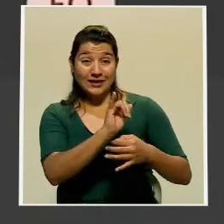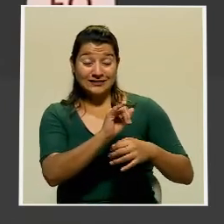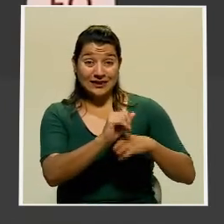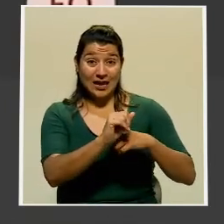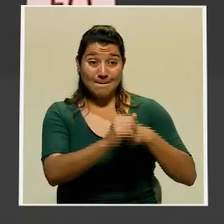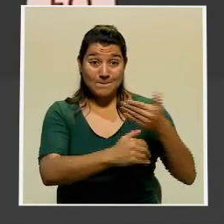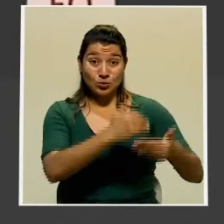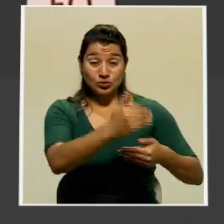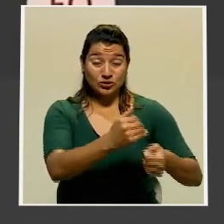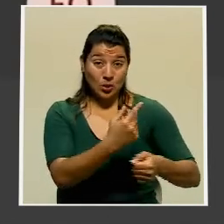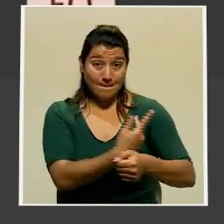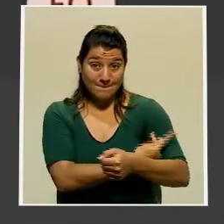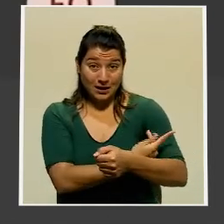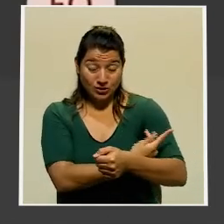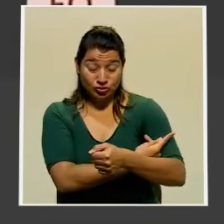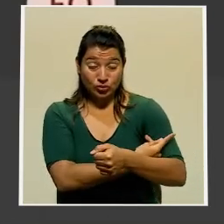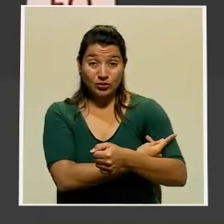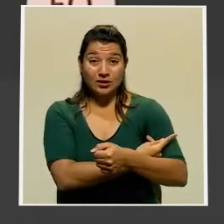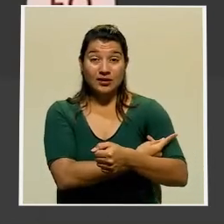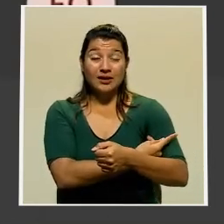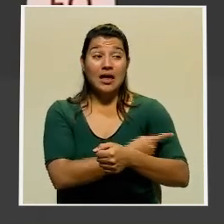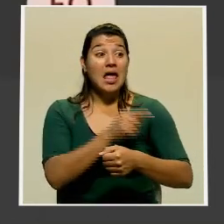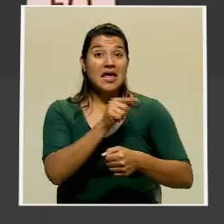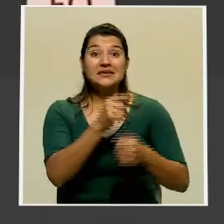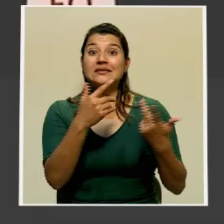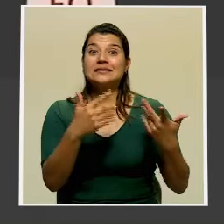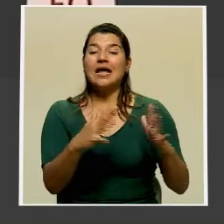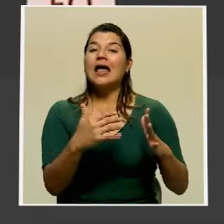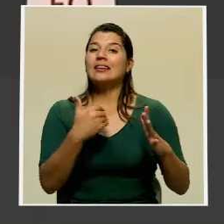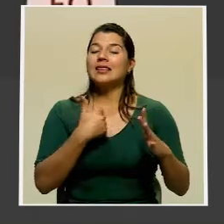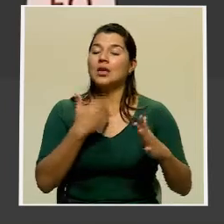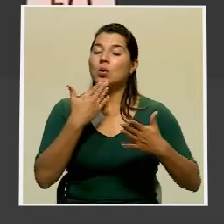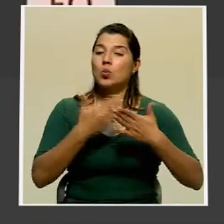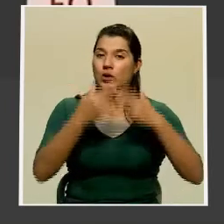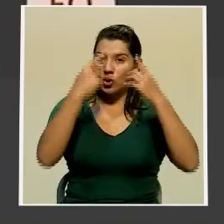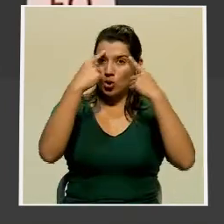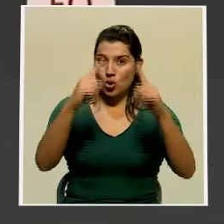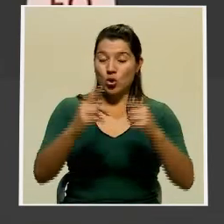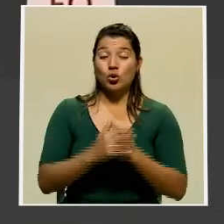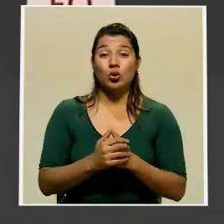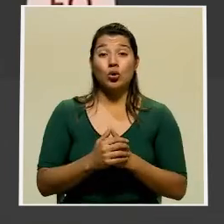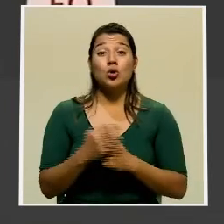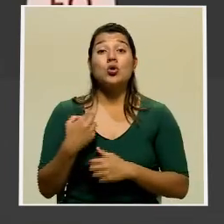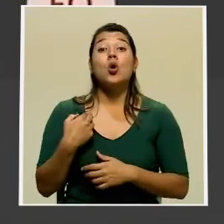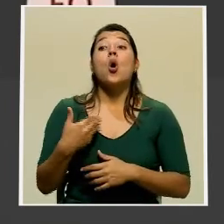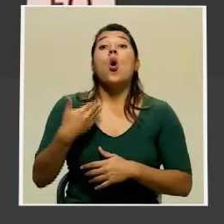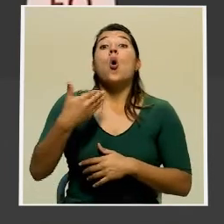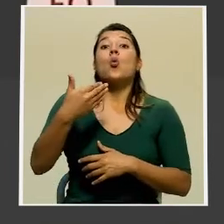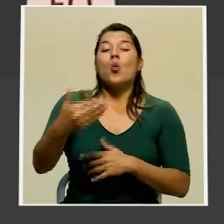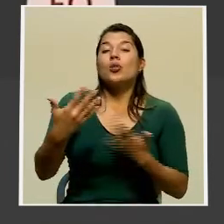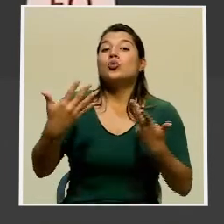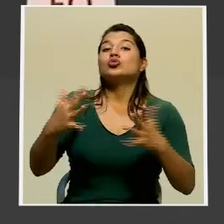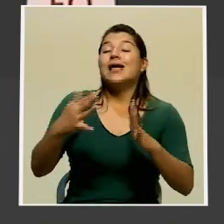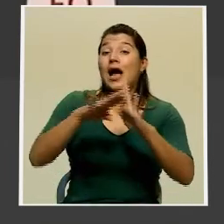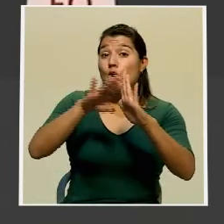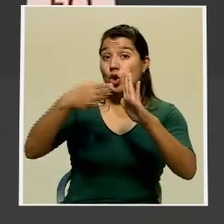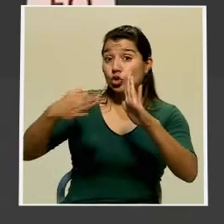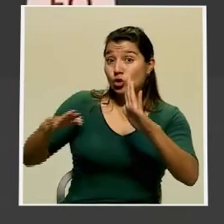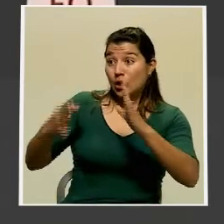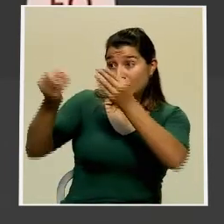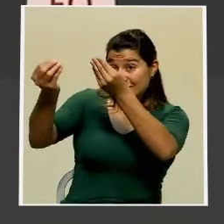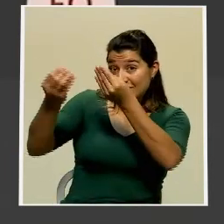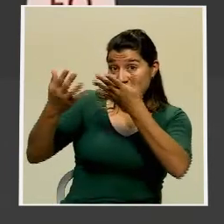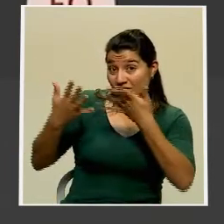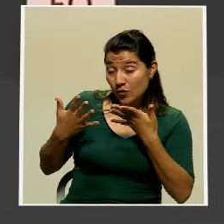de vacunación que ha ido dando algunos resultados preliminares. Es que tuvimos los criterios de la Contraloría General de la República,